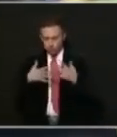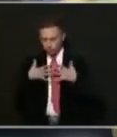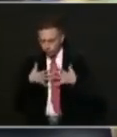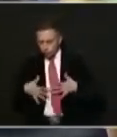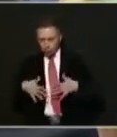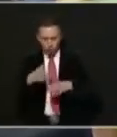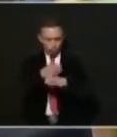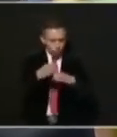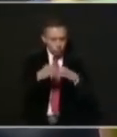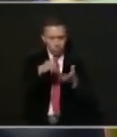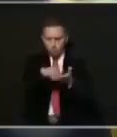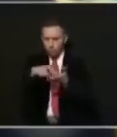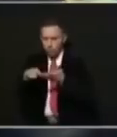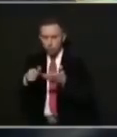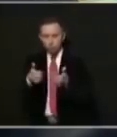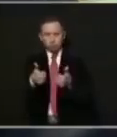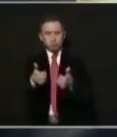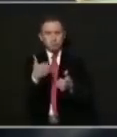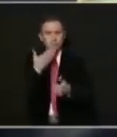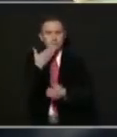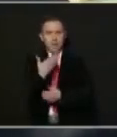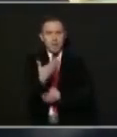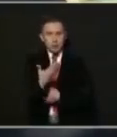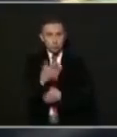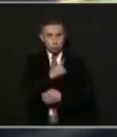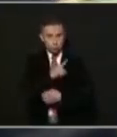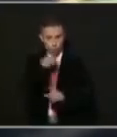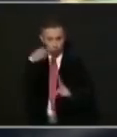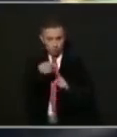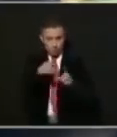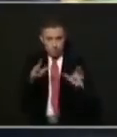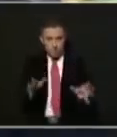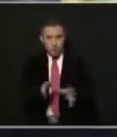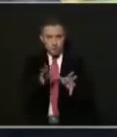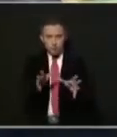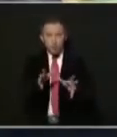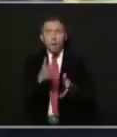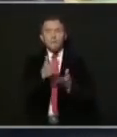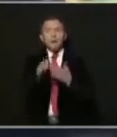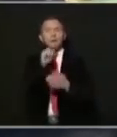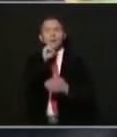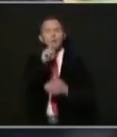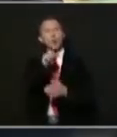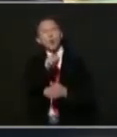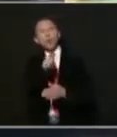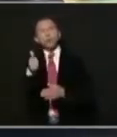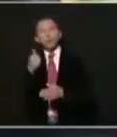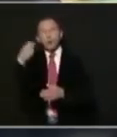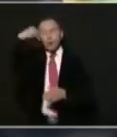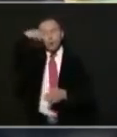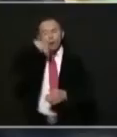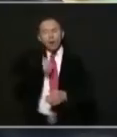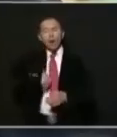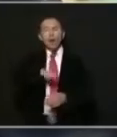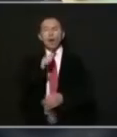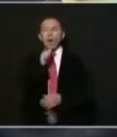a promover el bienestar del alma. Se